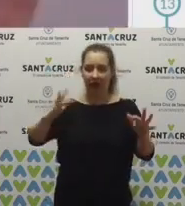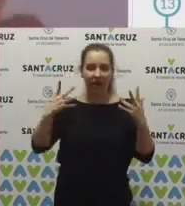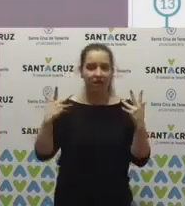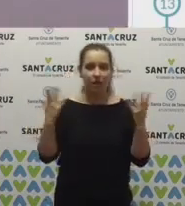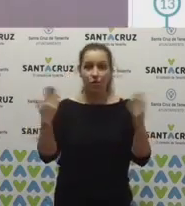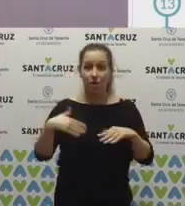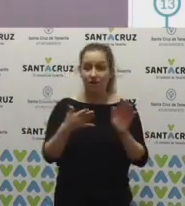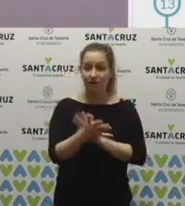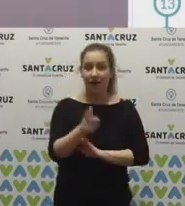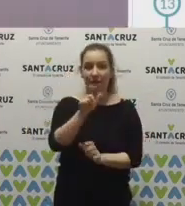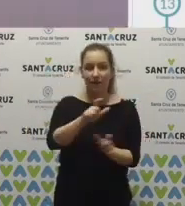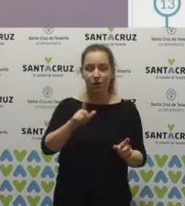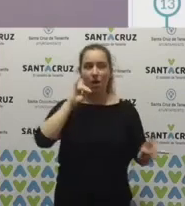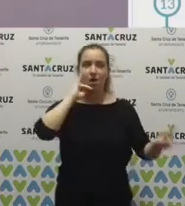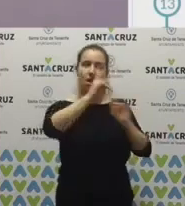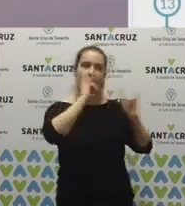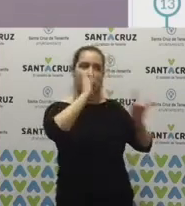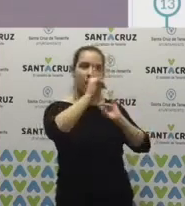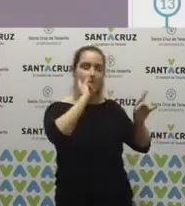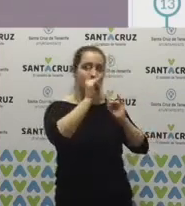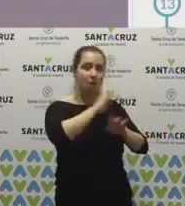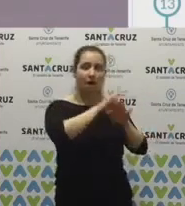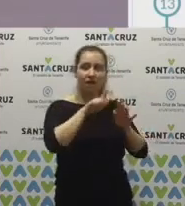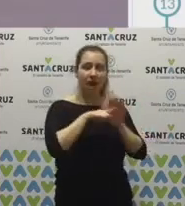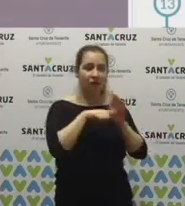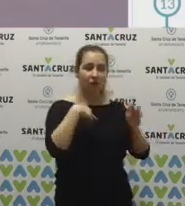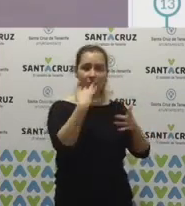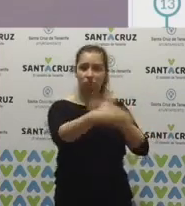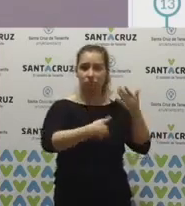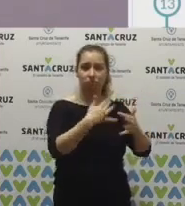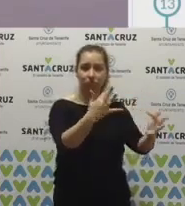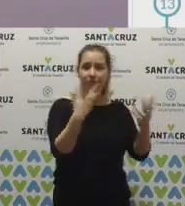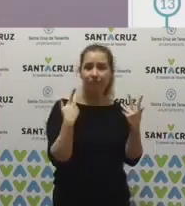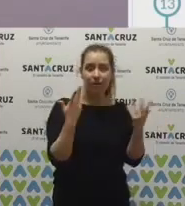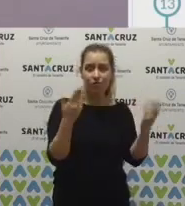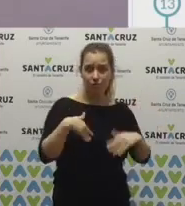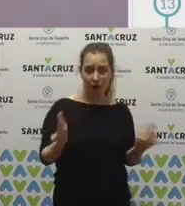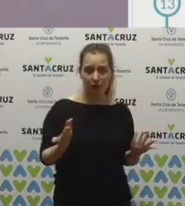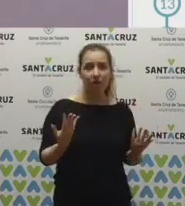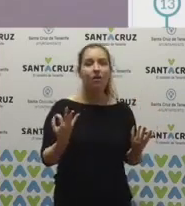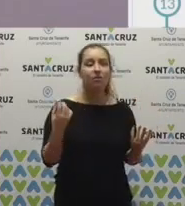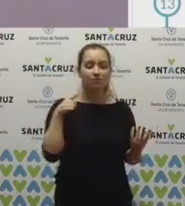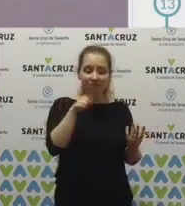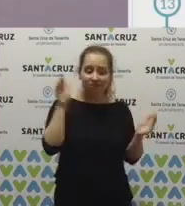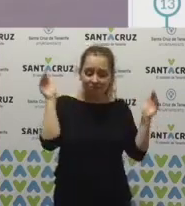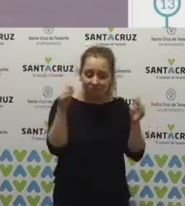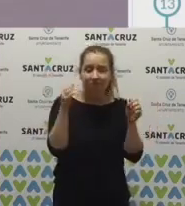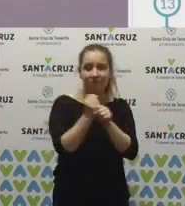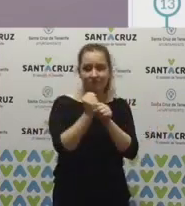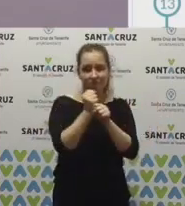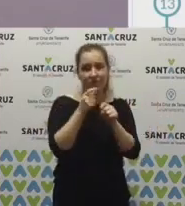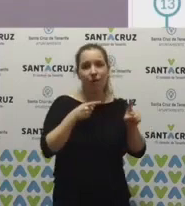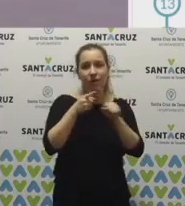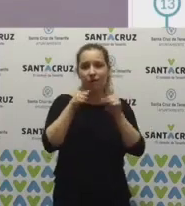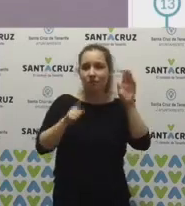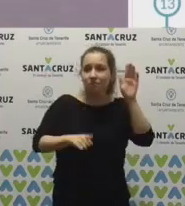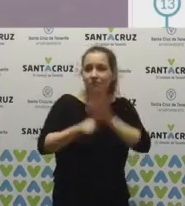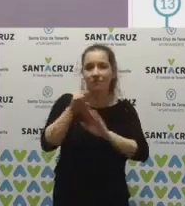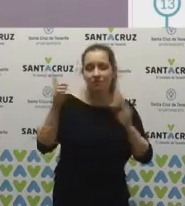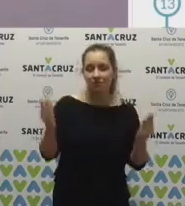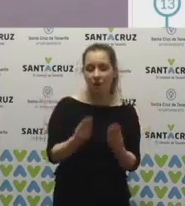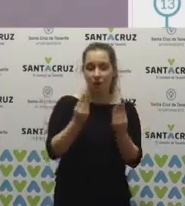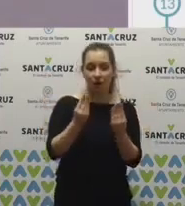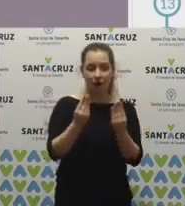se pegan muchos días llamando detrás de un teléfono por lo tanto se ha hecho un trabajo pero hay que seguir mejorando eso es lo que comentó que no